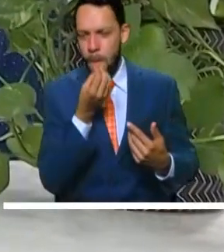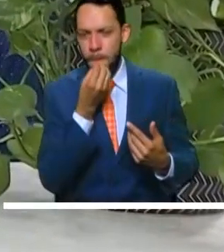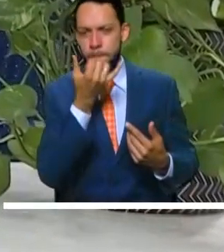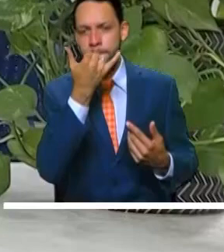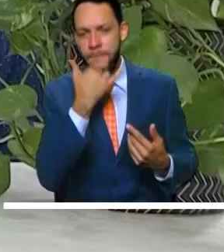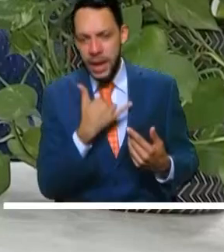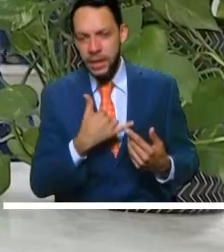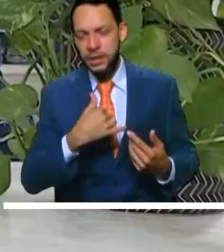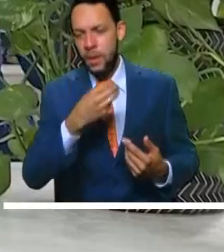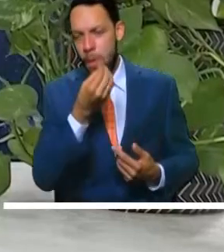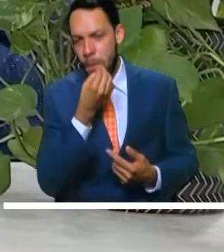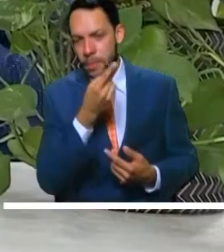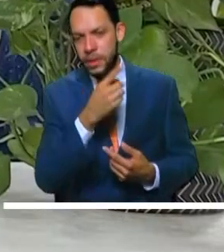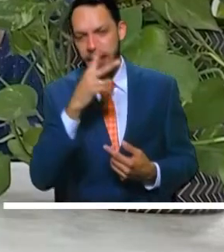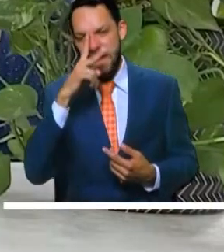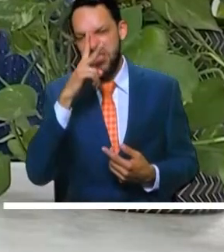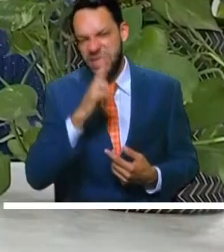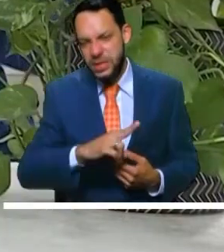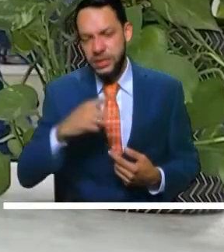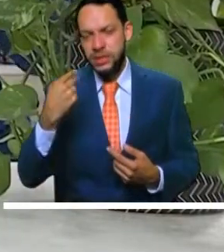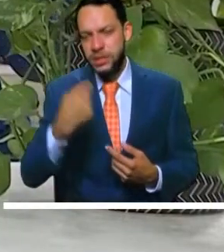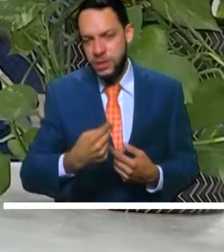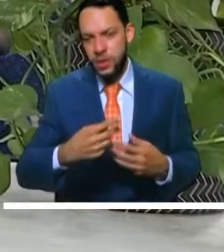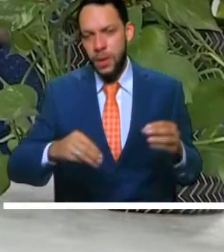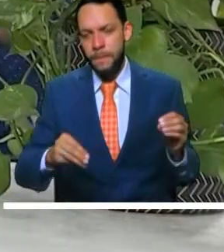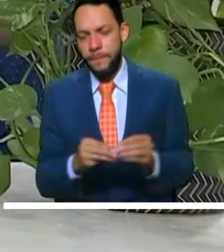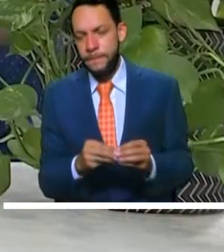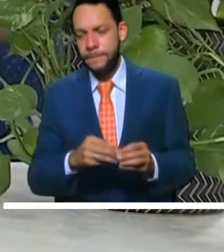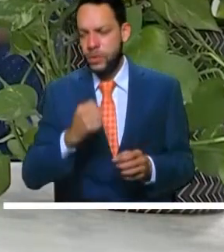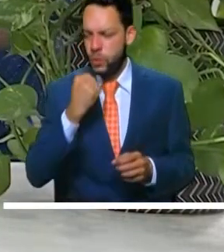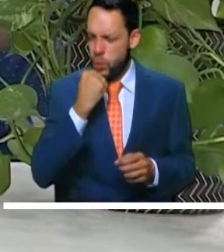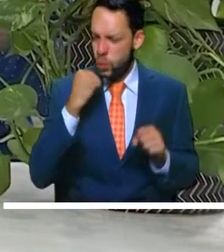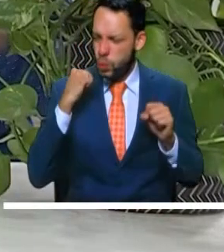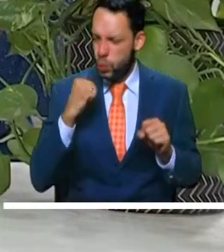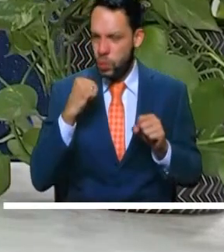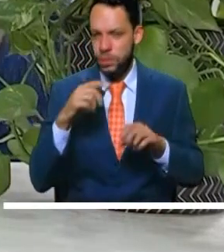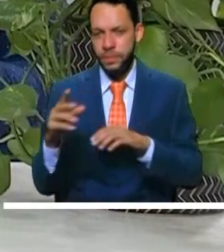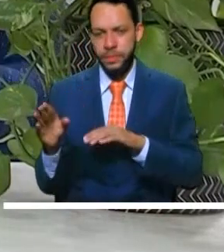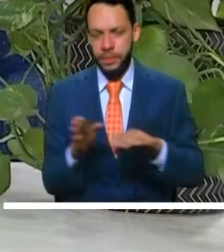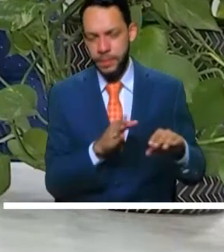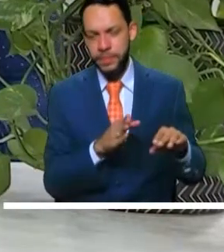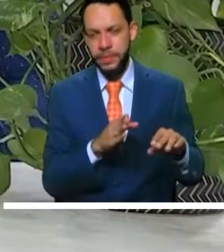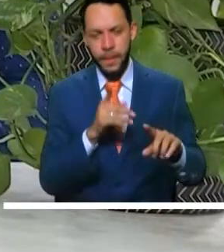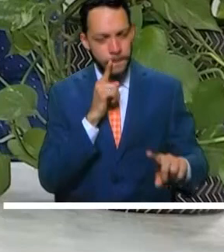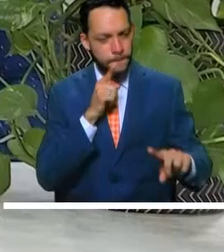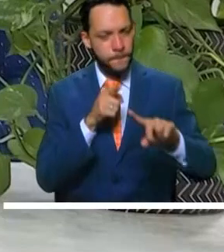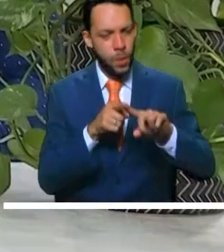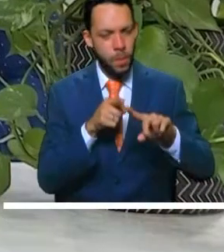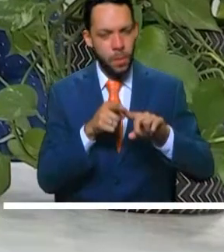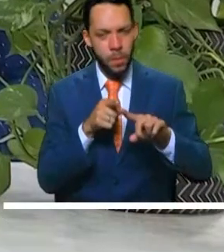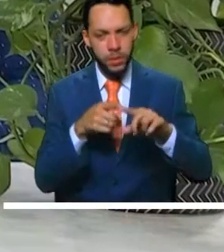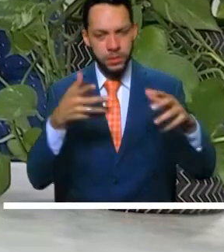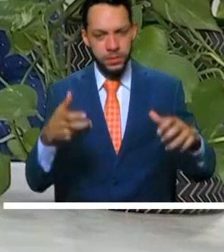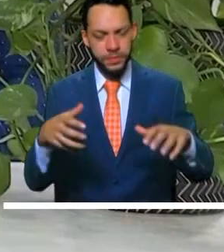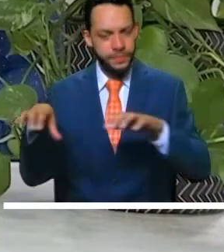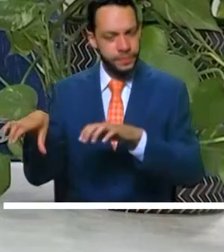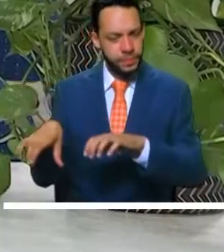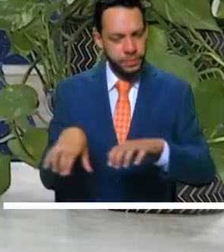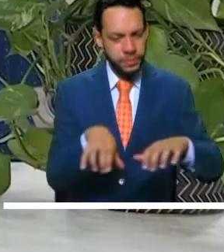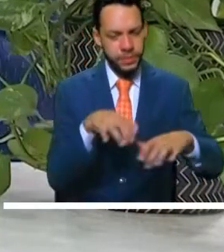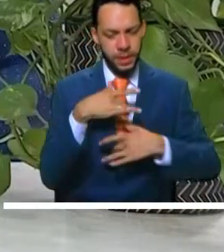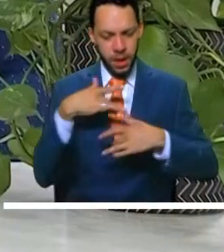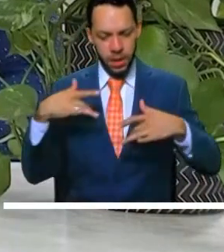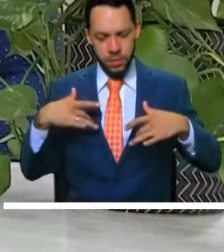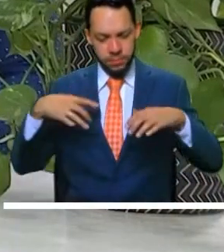Por herencia, por costumbre, por ignorancia. Entonces, el propósito que tenemos en los parques de la salud